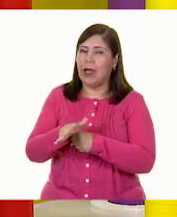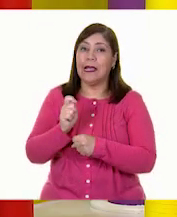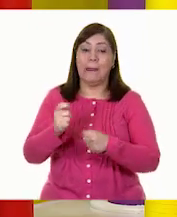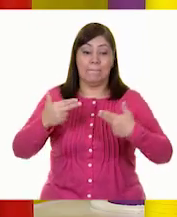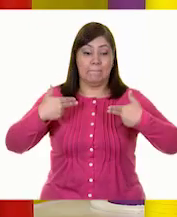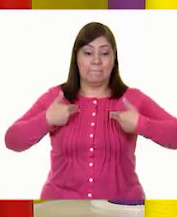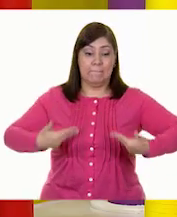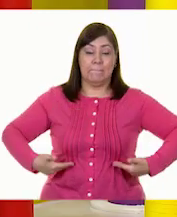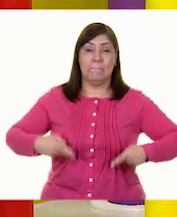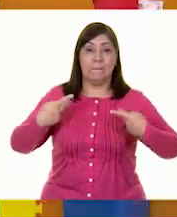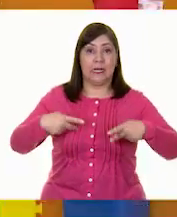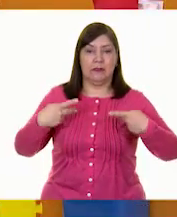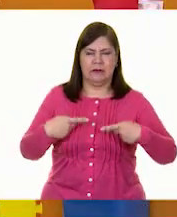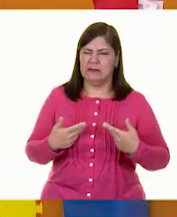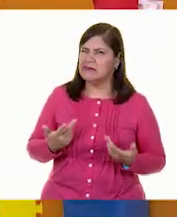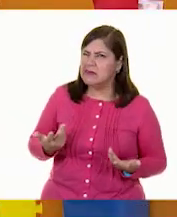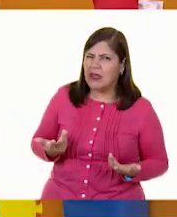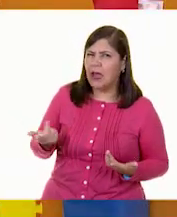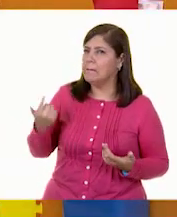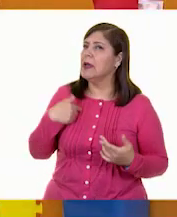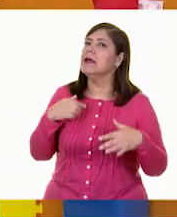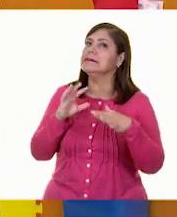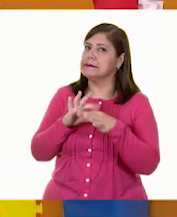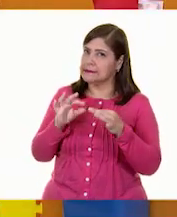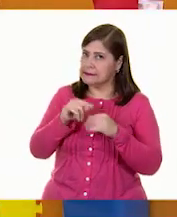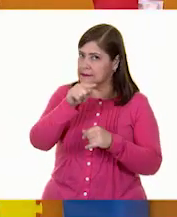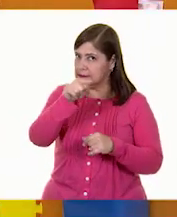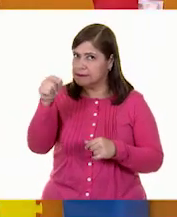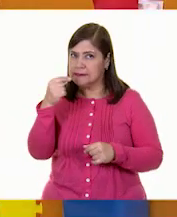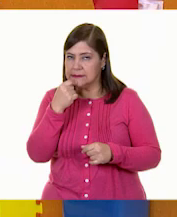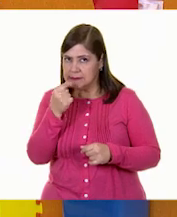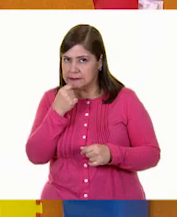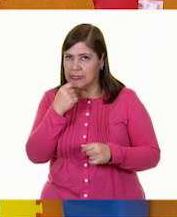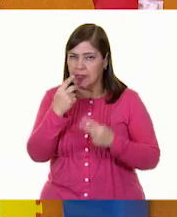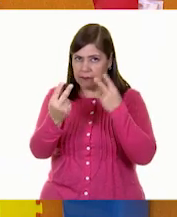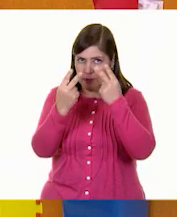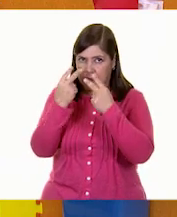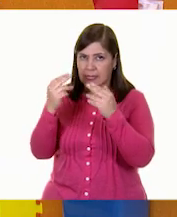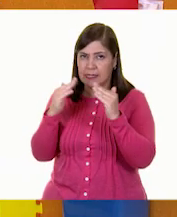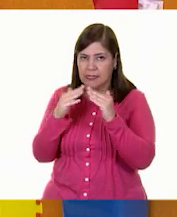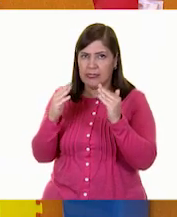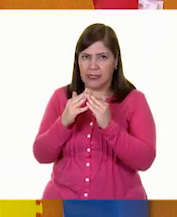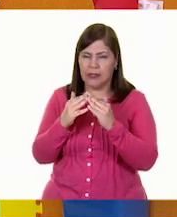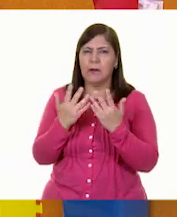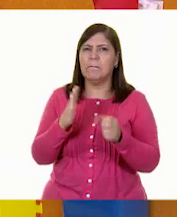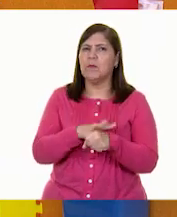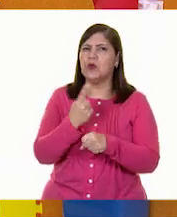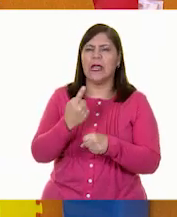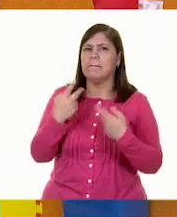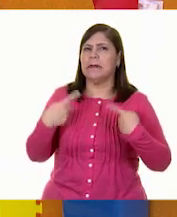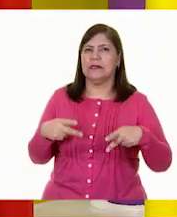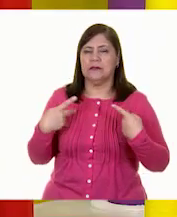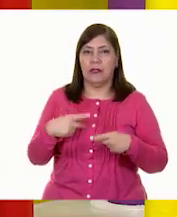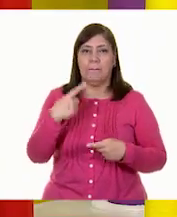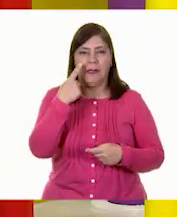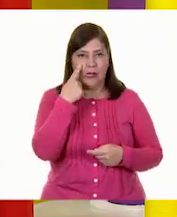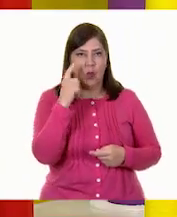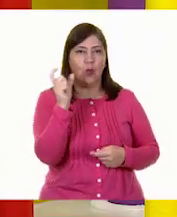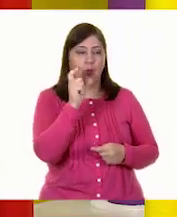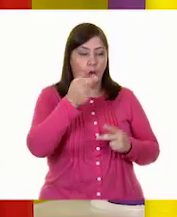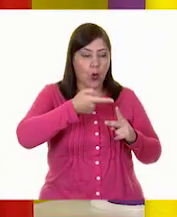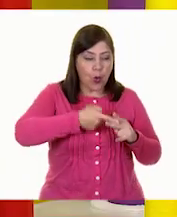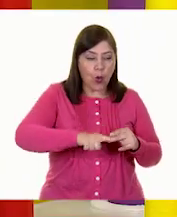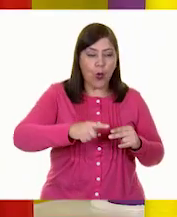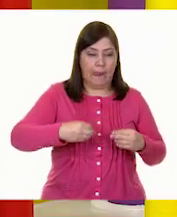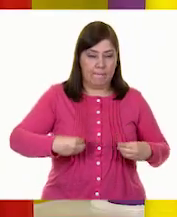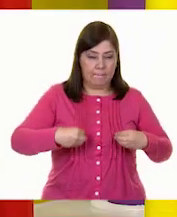humano. A ver, explícanos, para las niñas y los niños que nos están viendo desde casa, explícanos por qué es el ser humano. Porque cuando inicia la